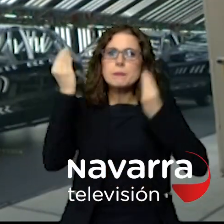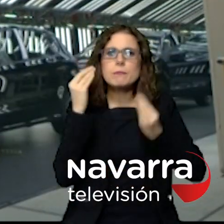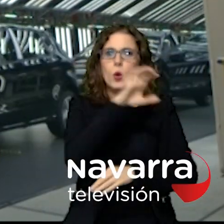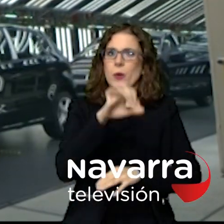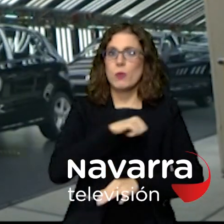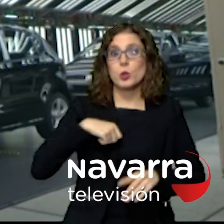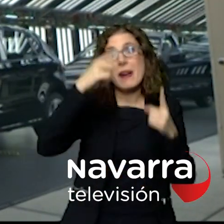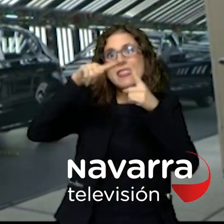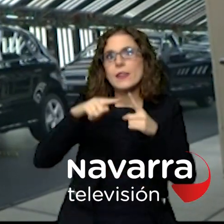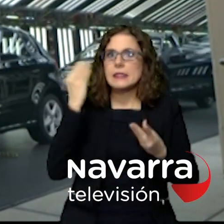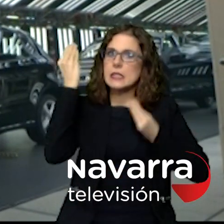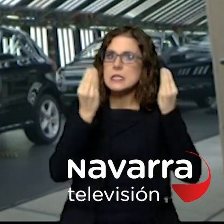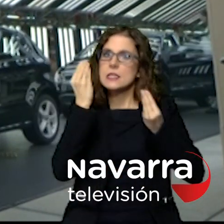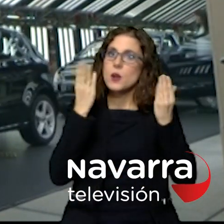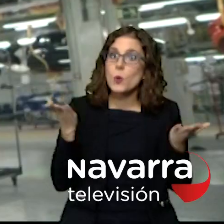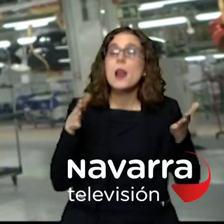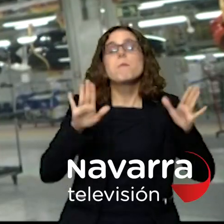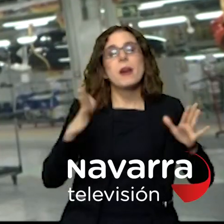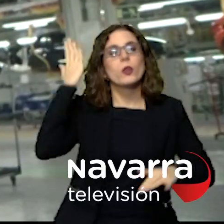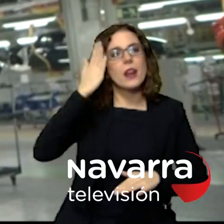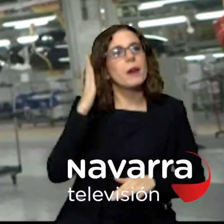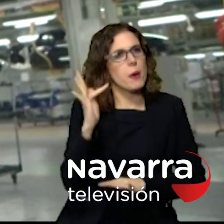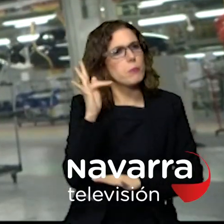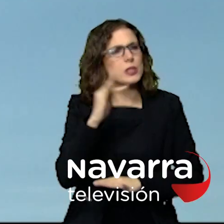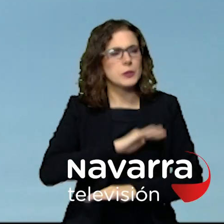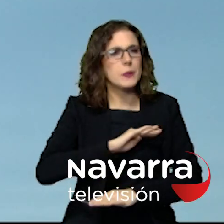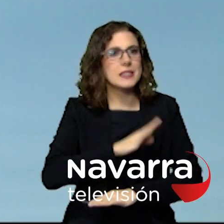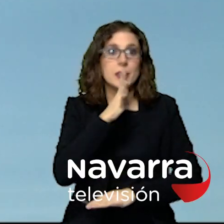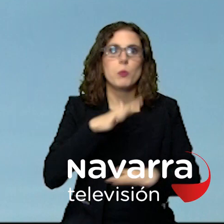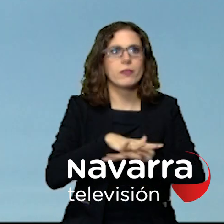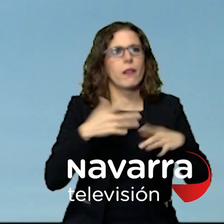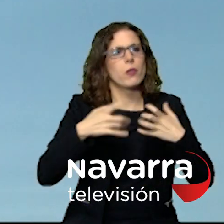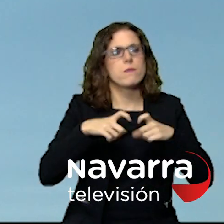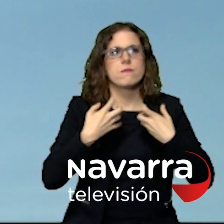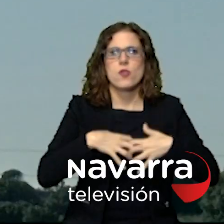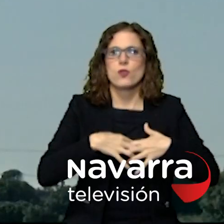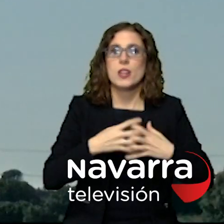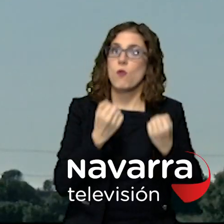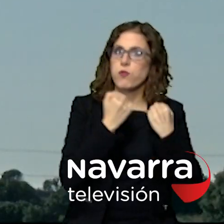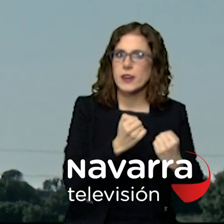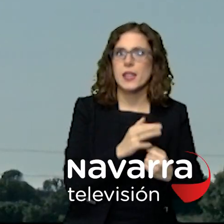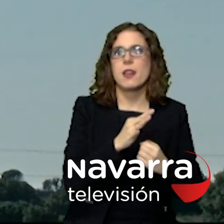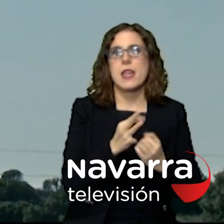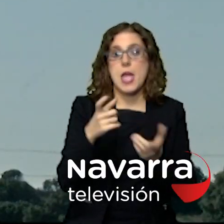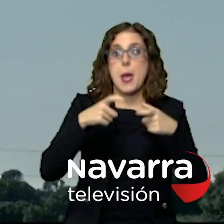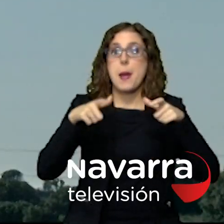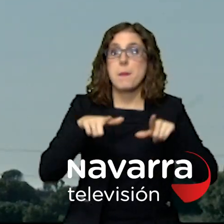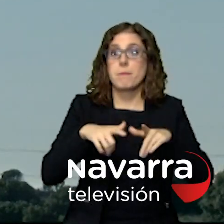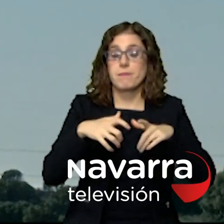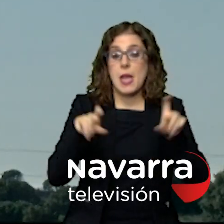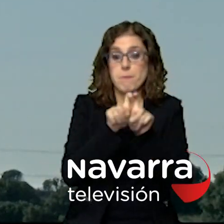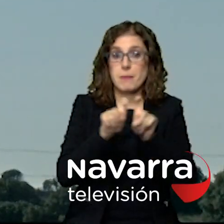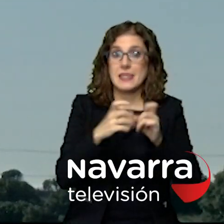debido al gran tejido industrial y a la presencia de empresas automovilísticas así como al desarrollo de las energías renovables. Podría ser una